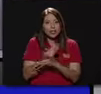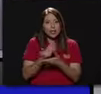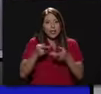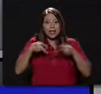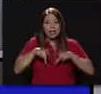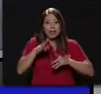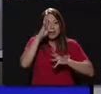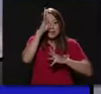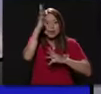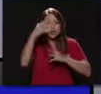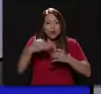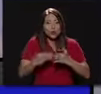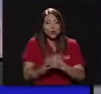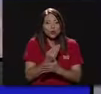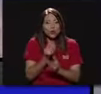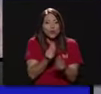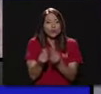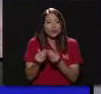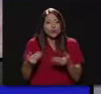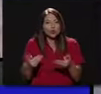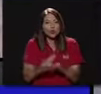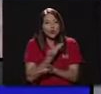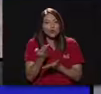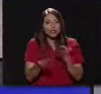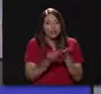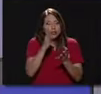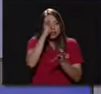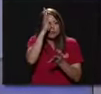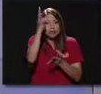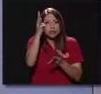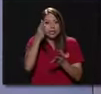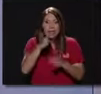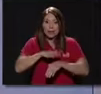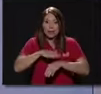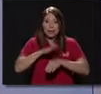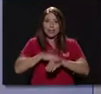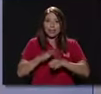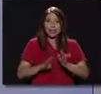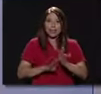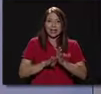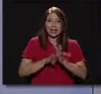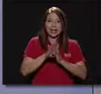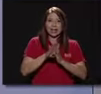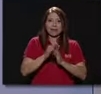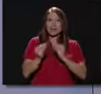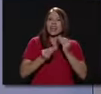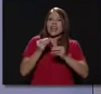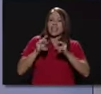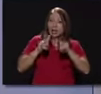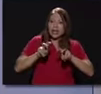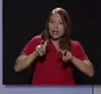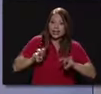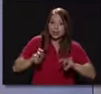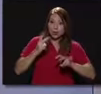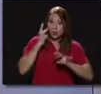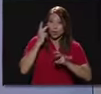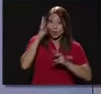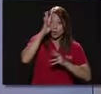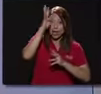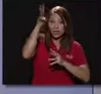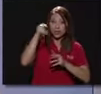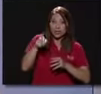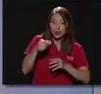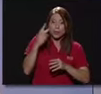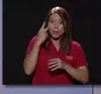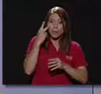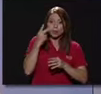permita la invención de nuevos productos, nuevos servicios que me permiten crecer. ¿Qué es lo que analizamos? Cuando vemos la innovación, vemos que la mayor